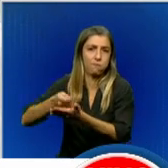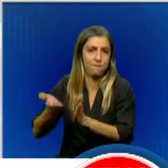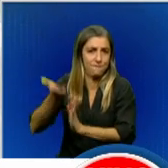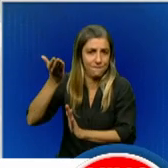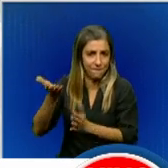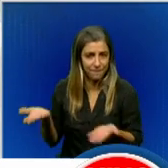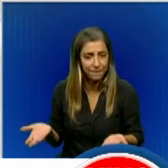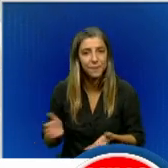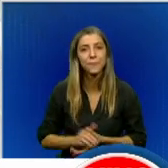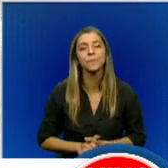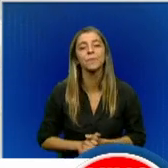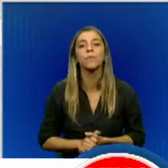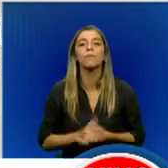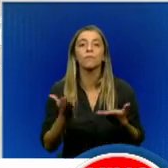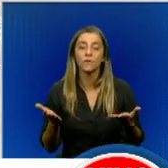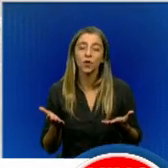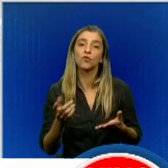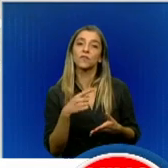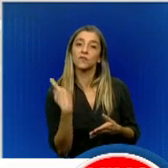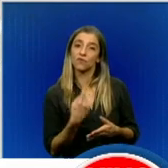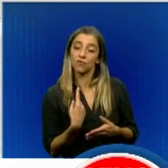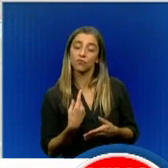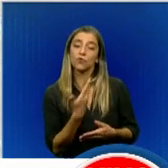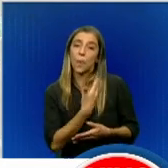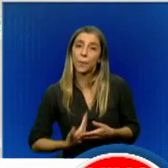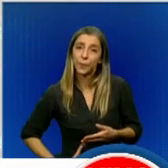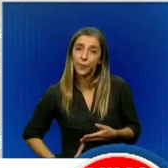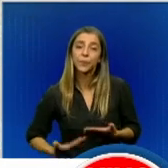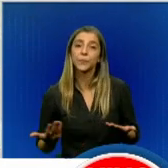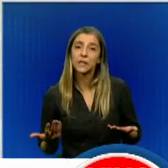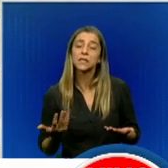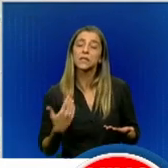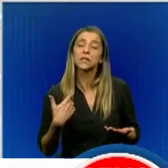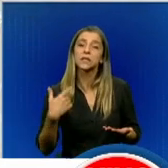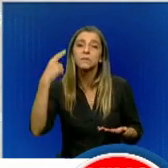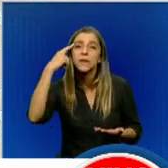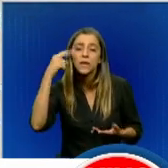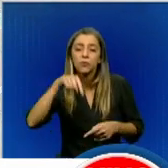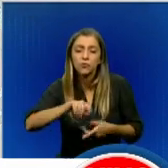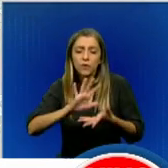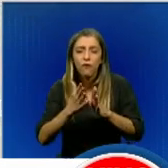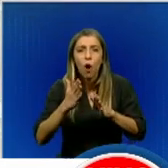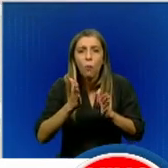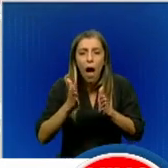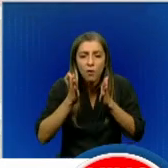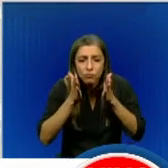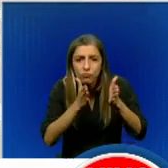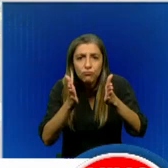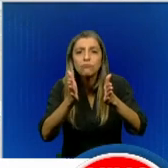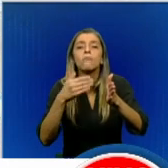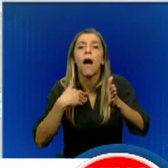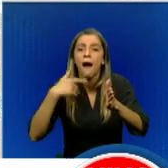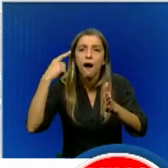en el mismo sentido señor presidente sembramos en este camino de progresividad cuando el año pasado